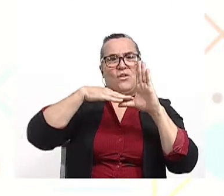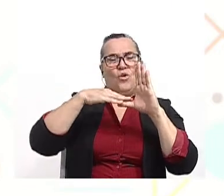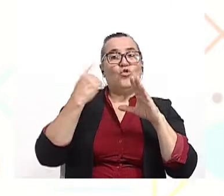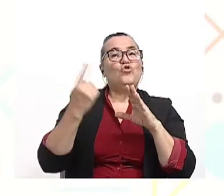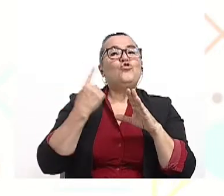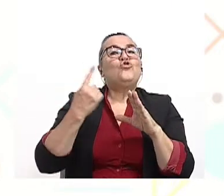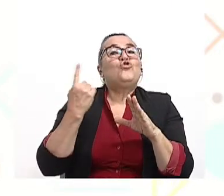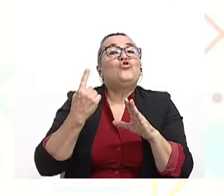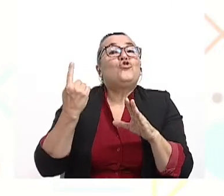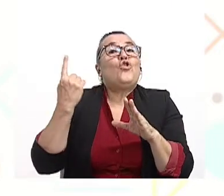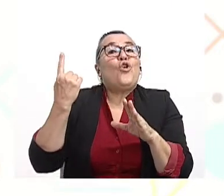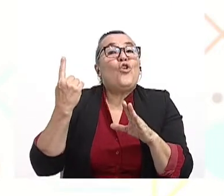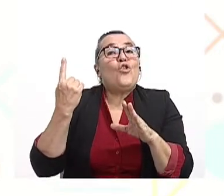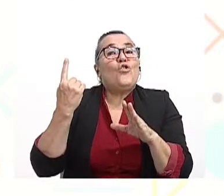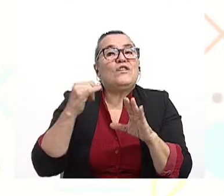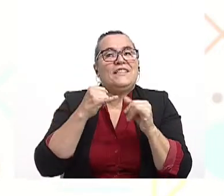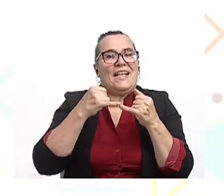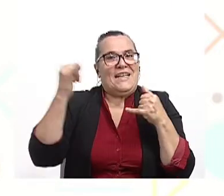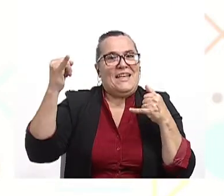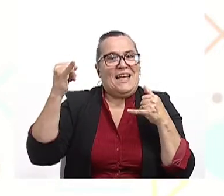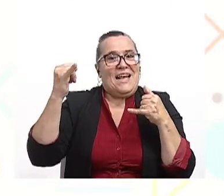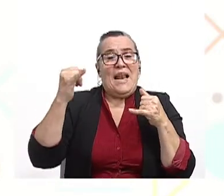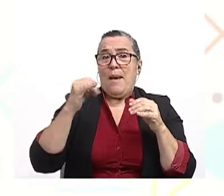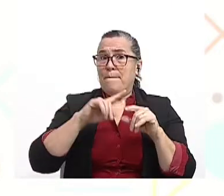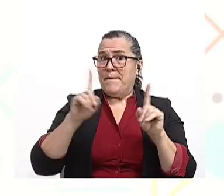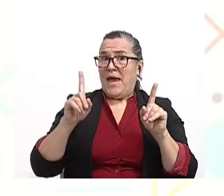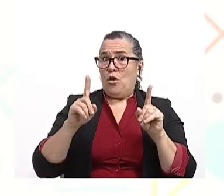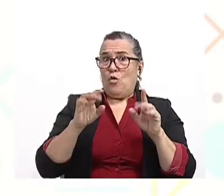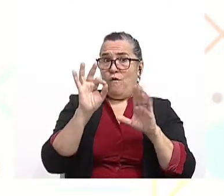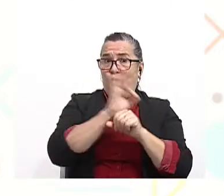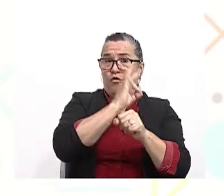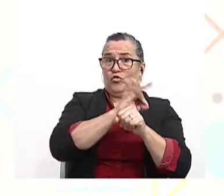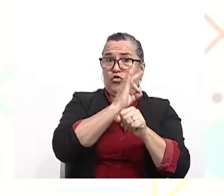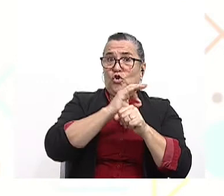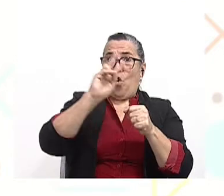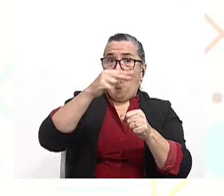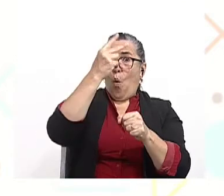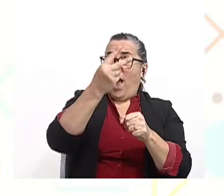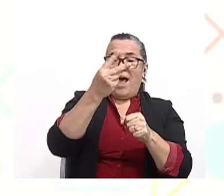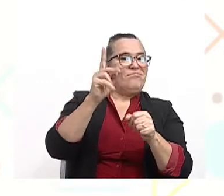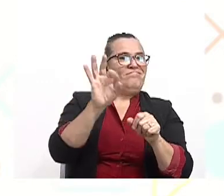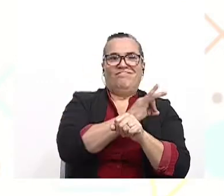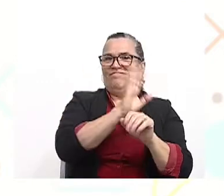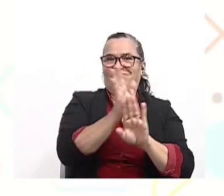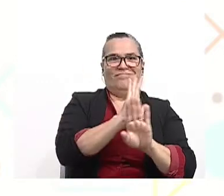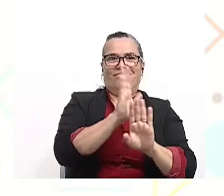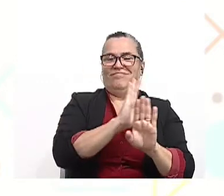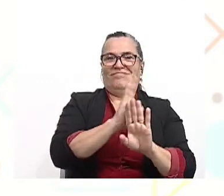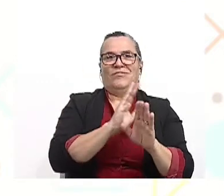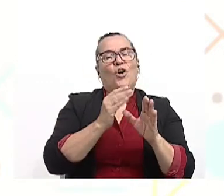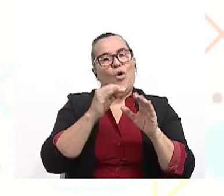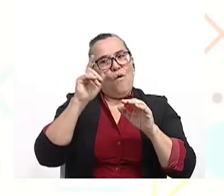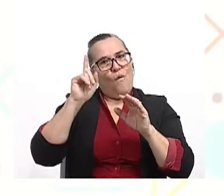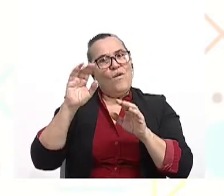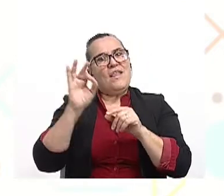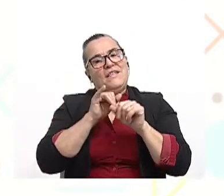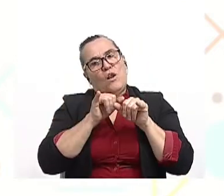Por ejemplo, si es cuadrática no podríamos hacer eso. Tendríamos que considerar nada más un intervalo donde la gráfica sea